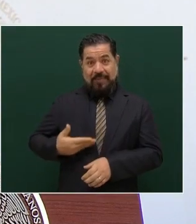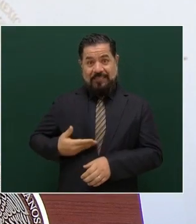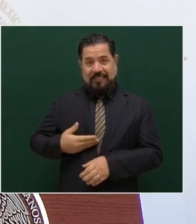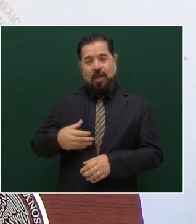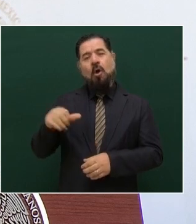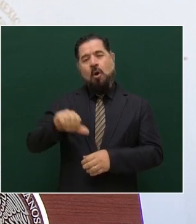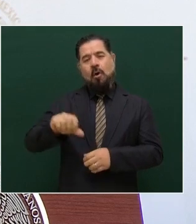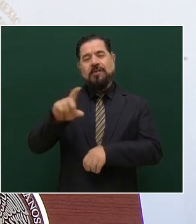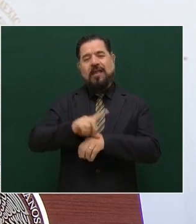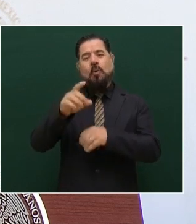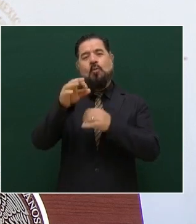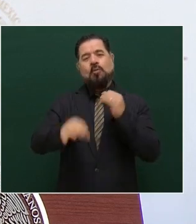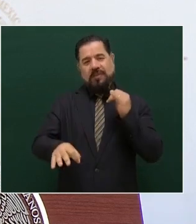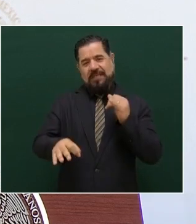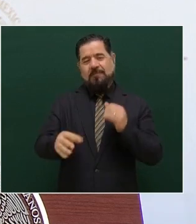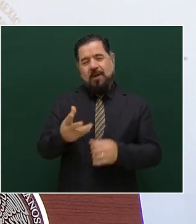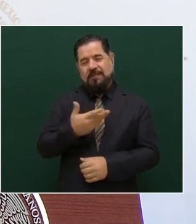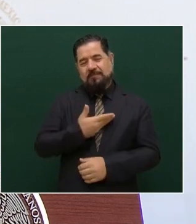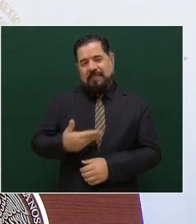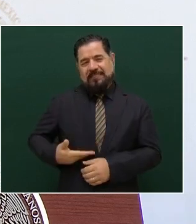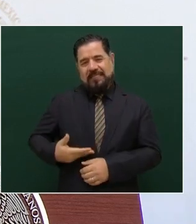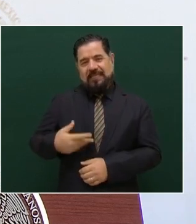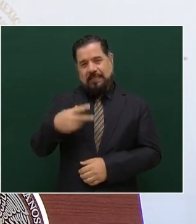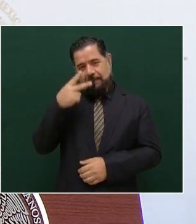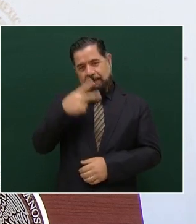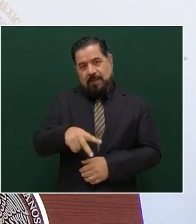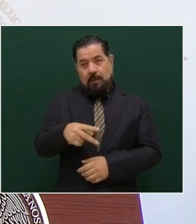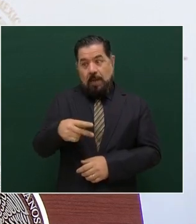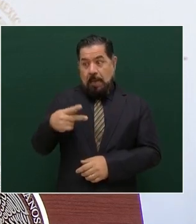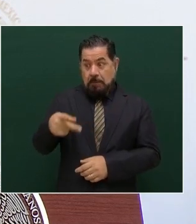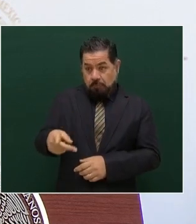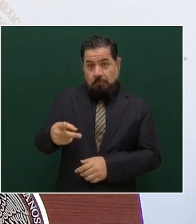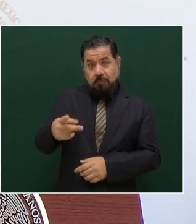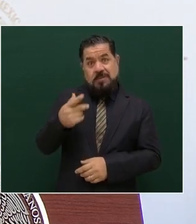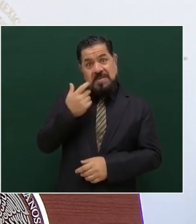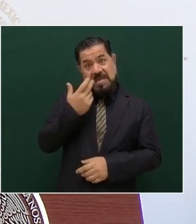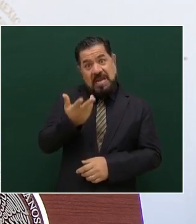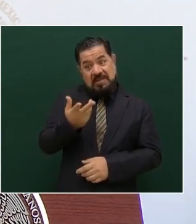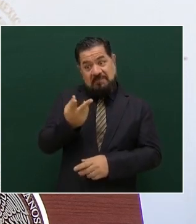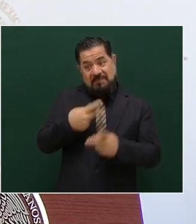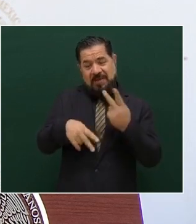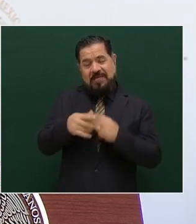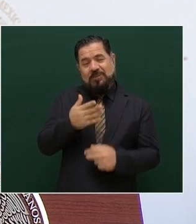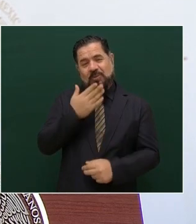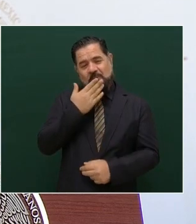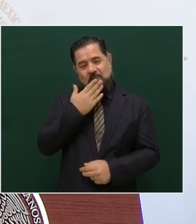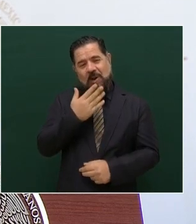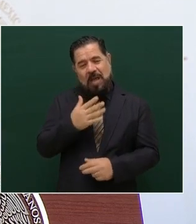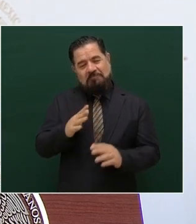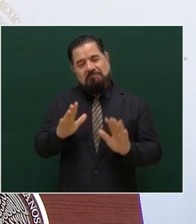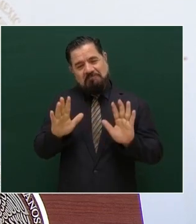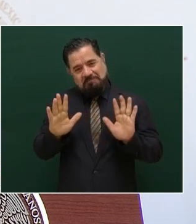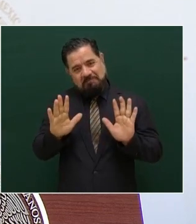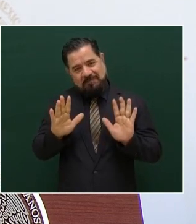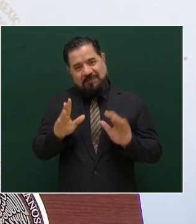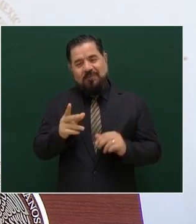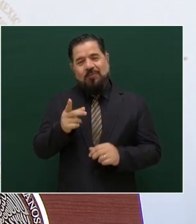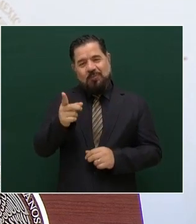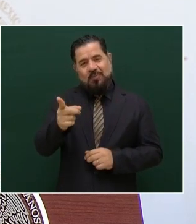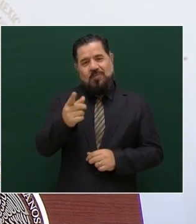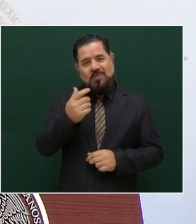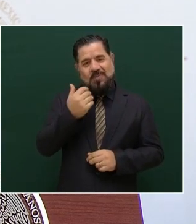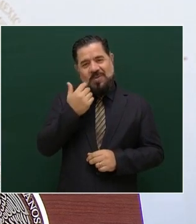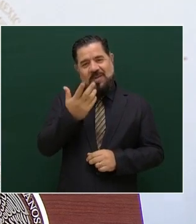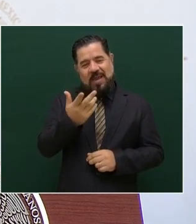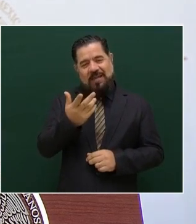la República y lo hace precisamente aquí en el estado de Sonora, ratificando con ello su